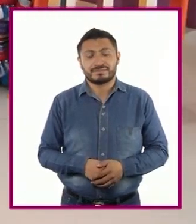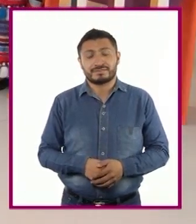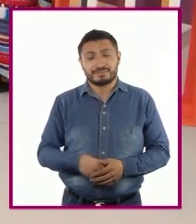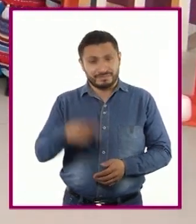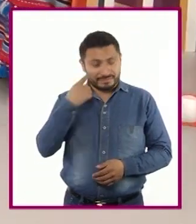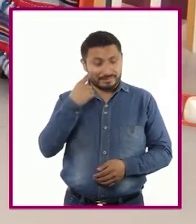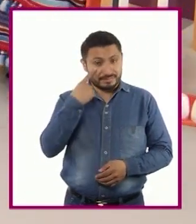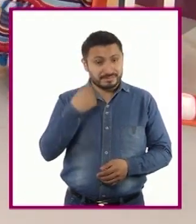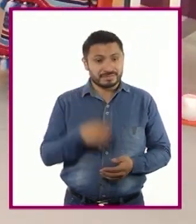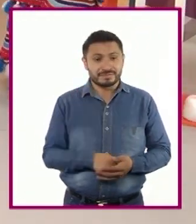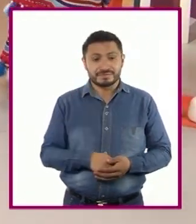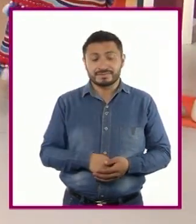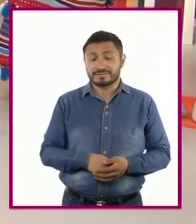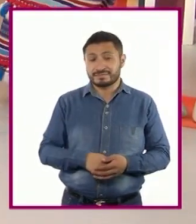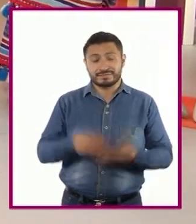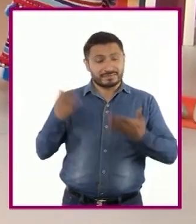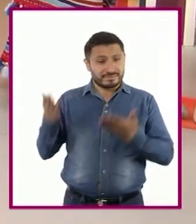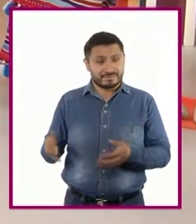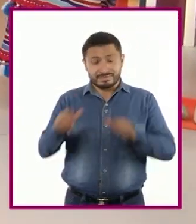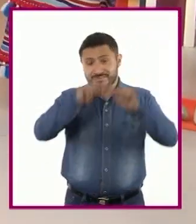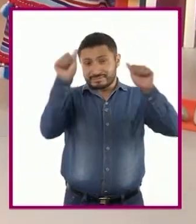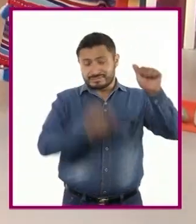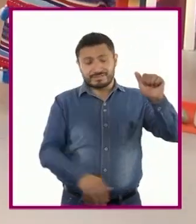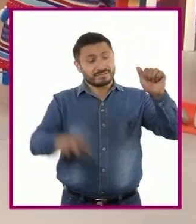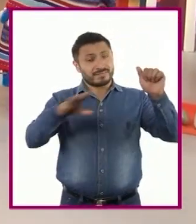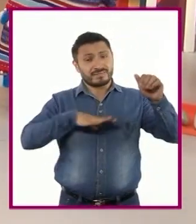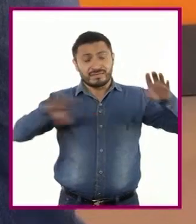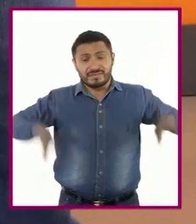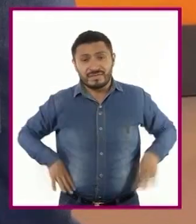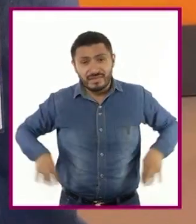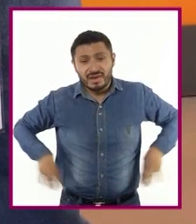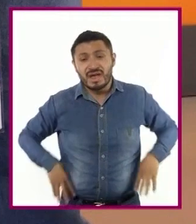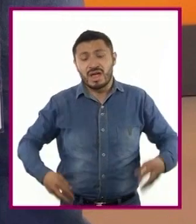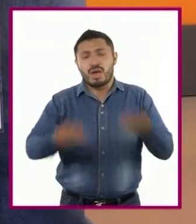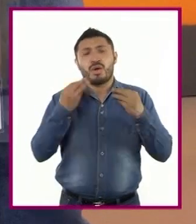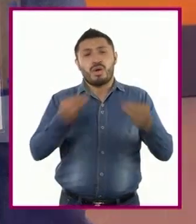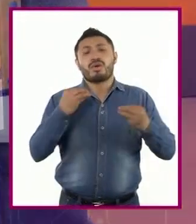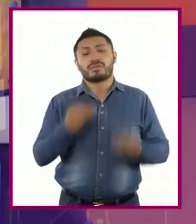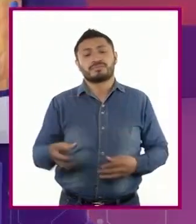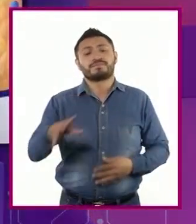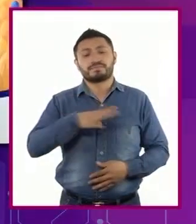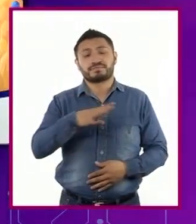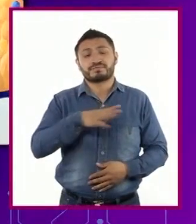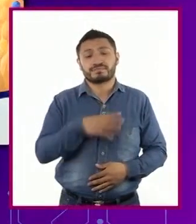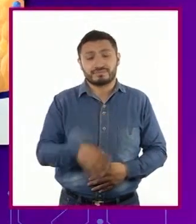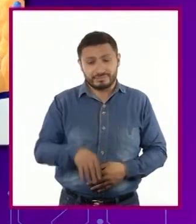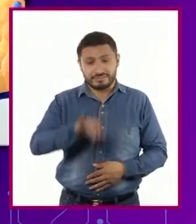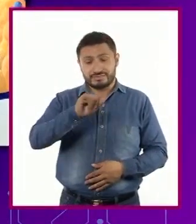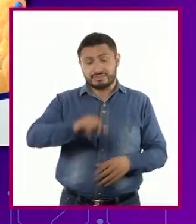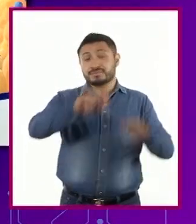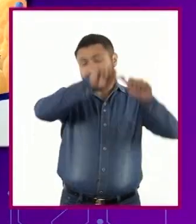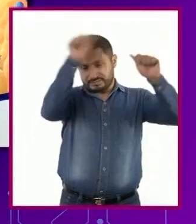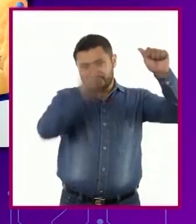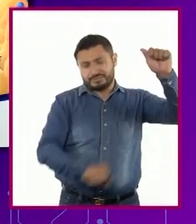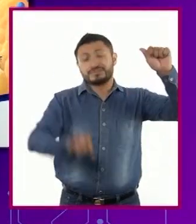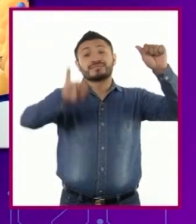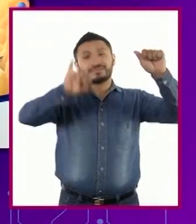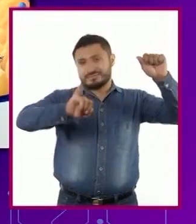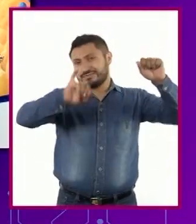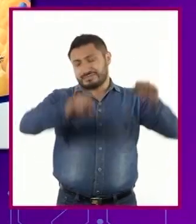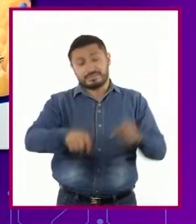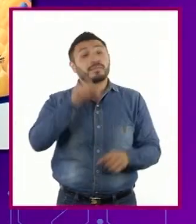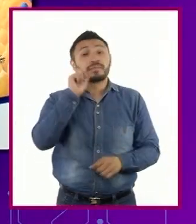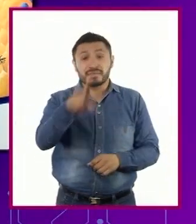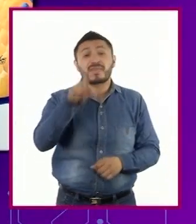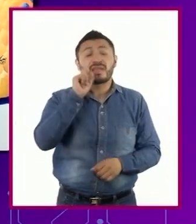Mira, Alma, esta obra cumple con varias características que tienen no solo una obra de arte,